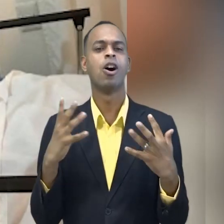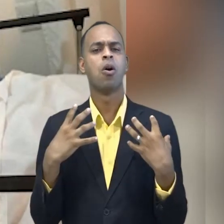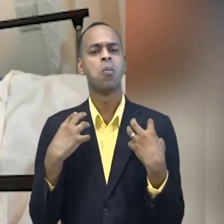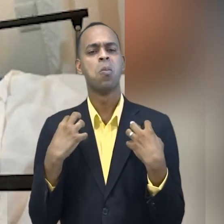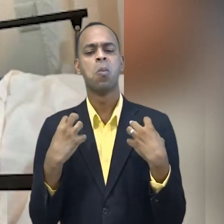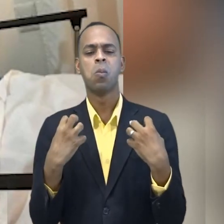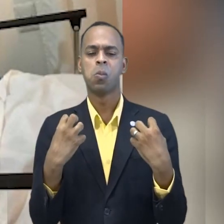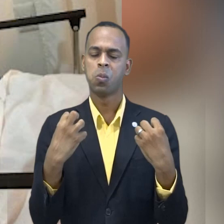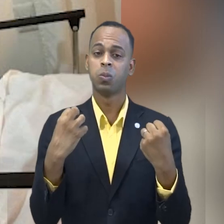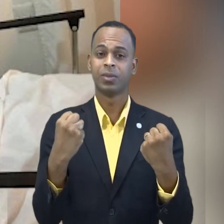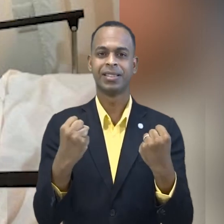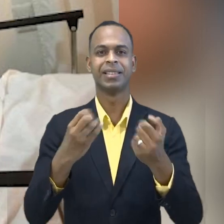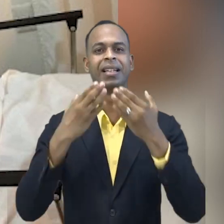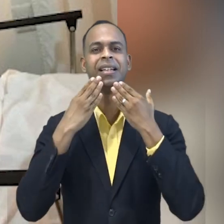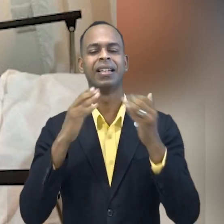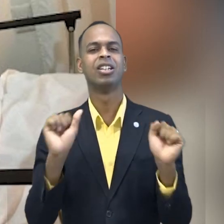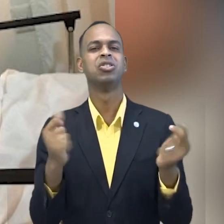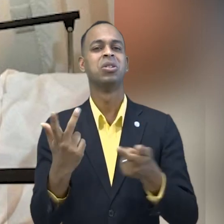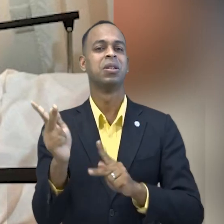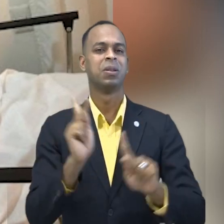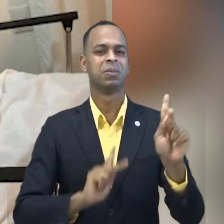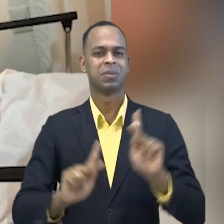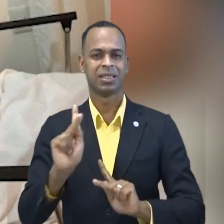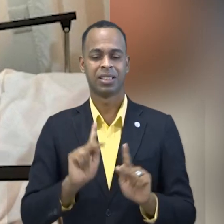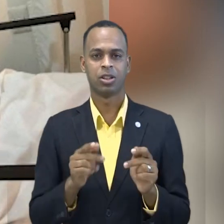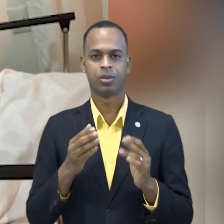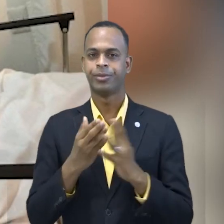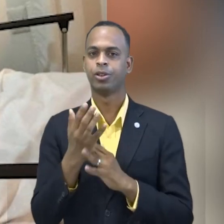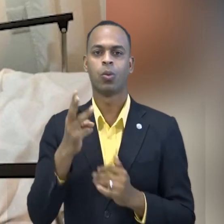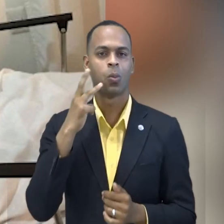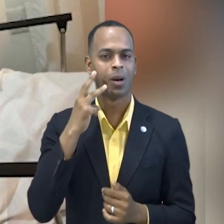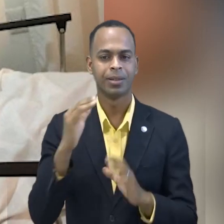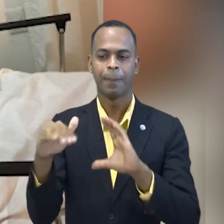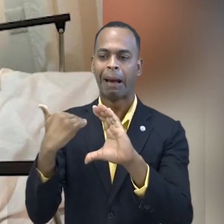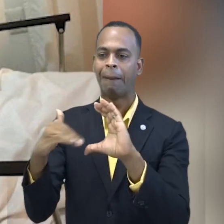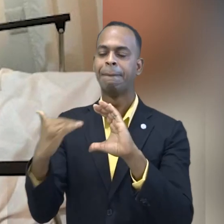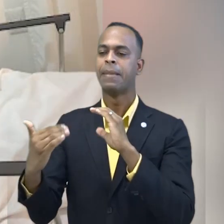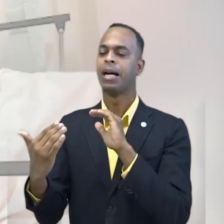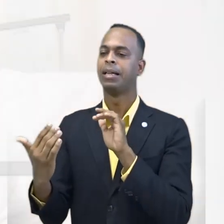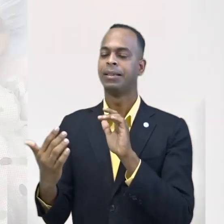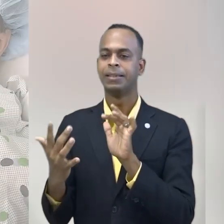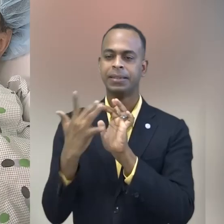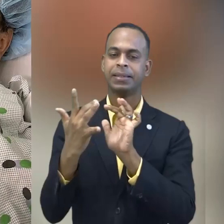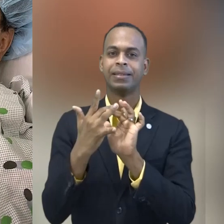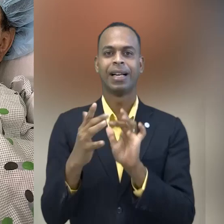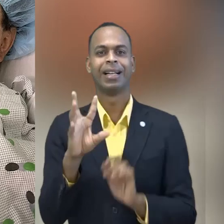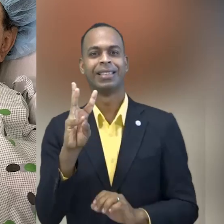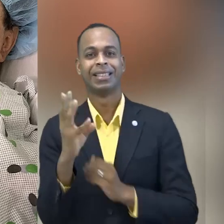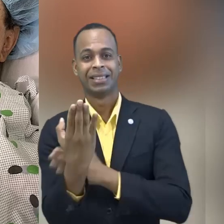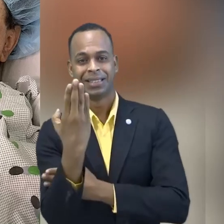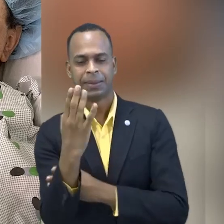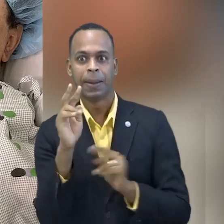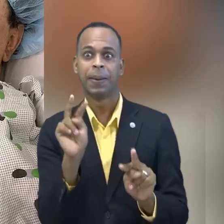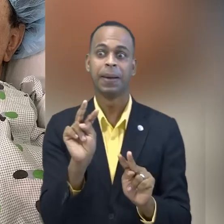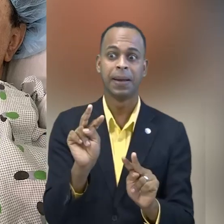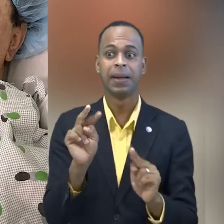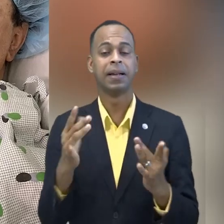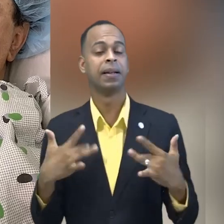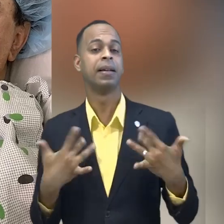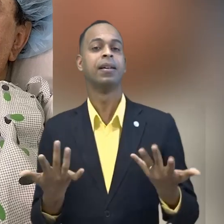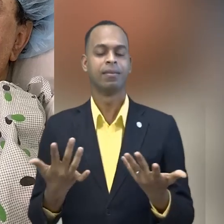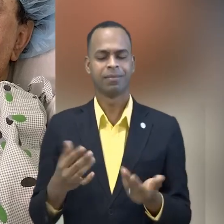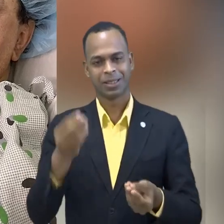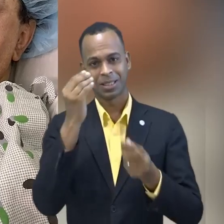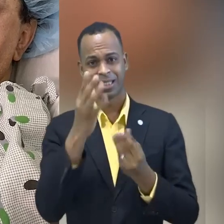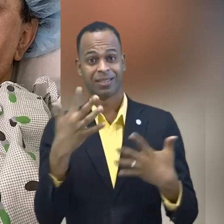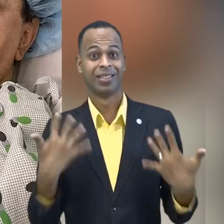Gracias a Dios, Elma Jimbe está en recuperación. Gracias a todas las personas que a través del WhatsApp han estado conmigo desde las 6